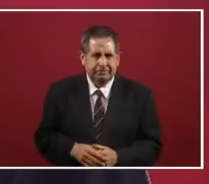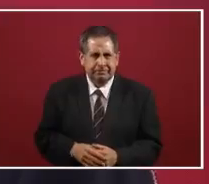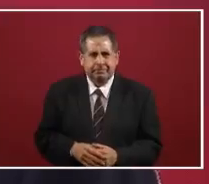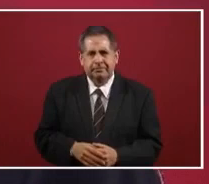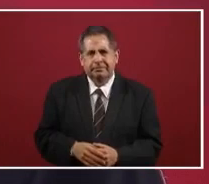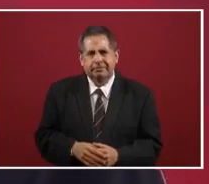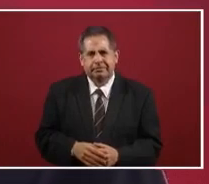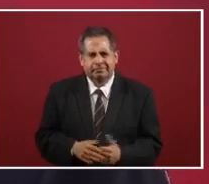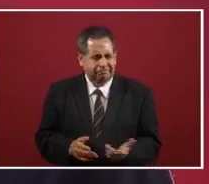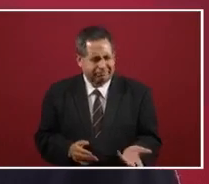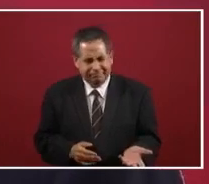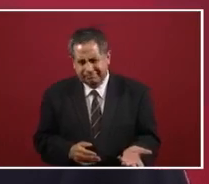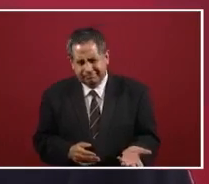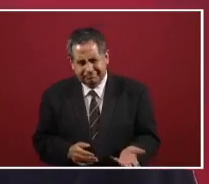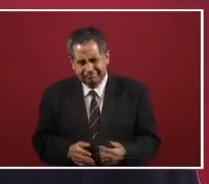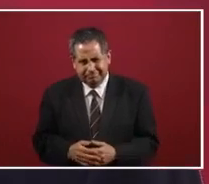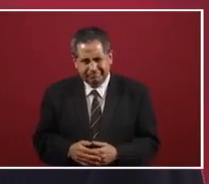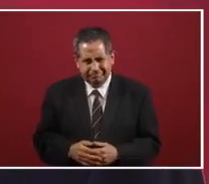no les